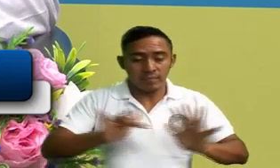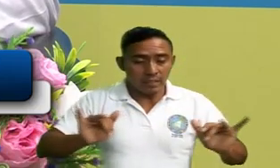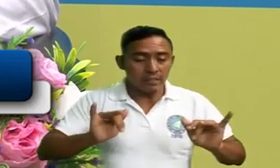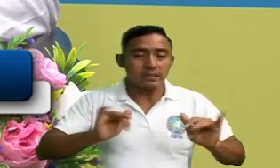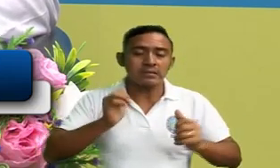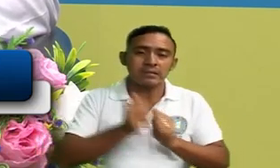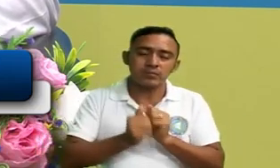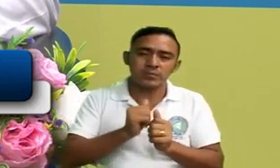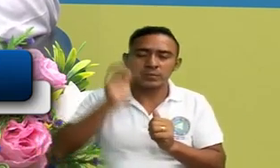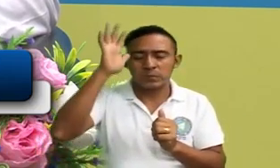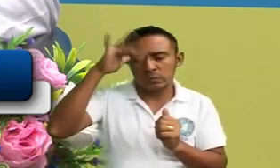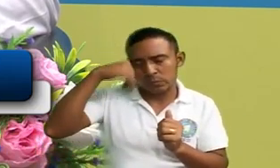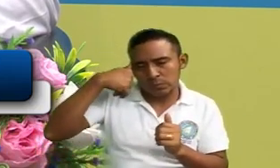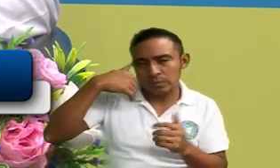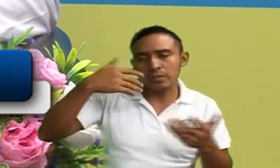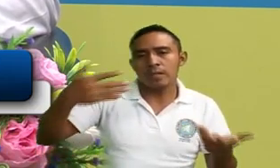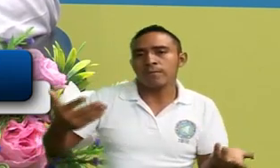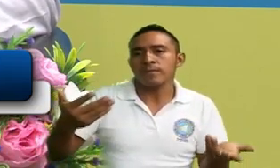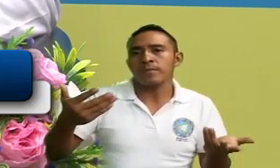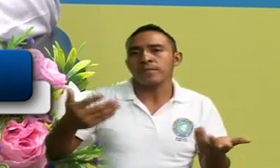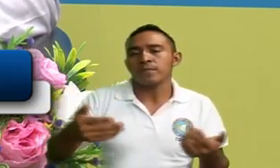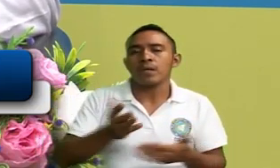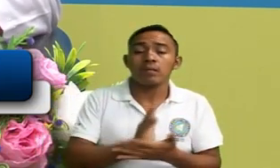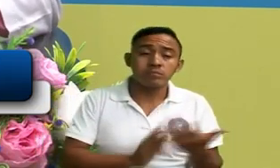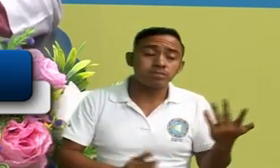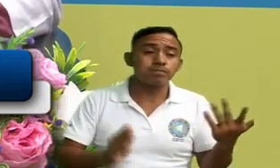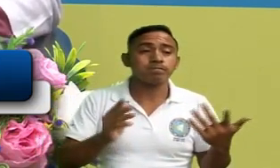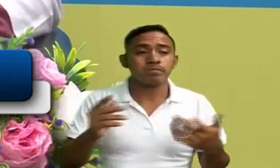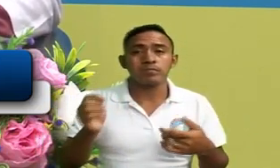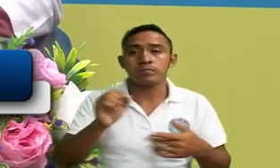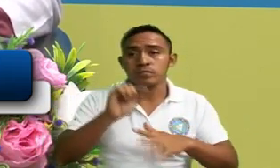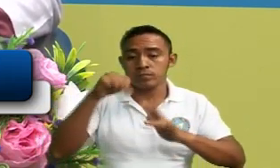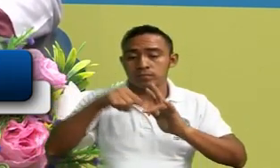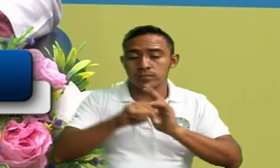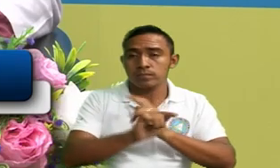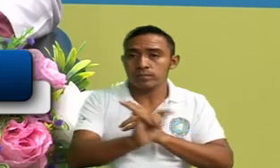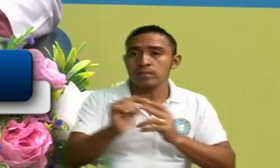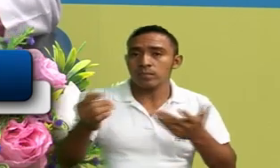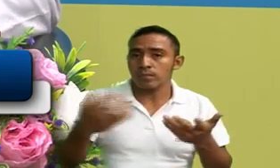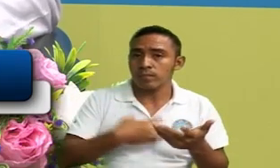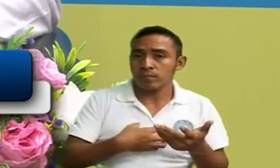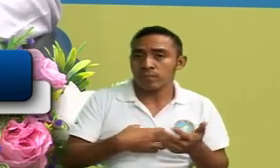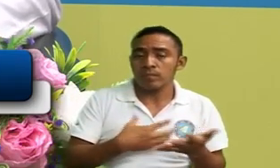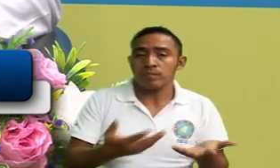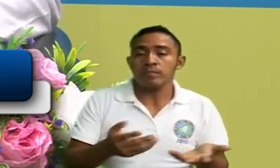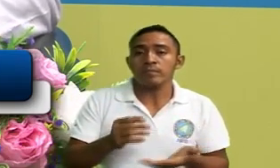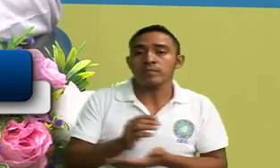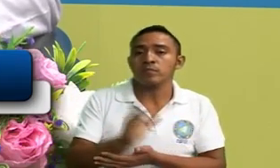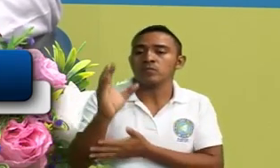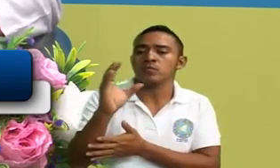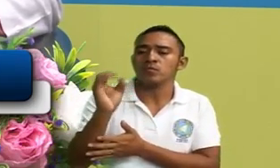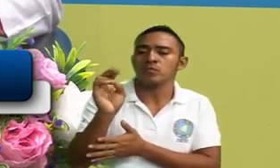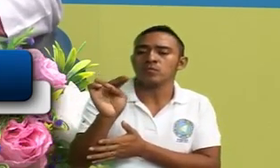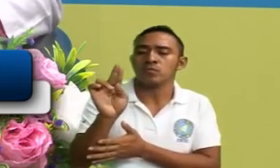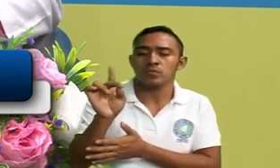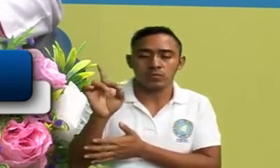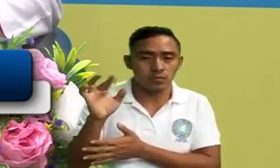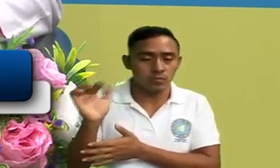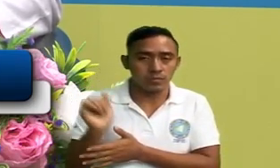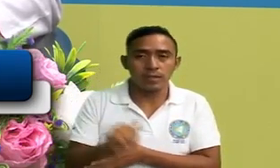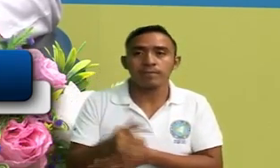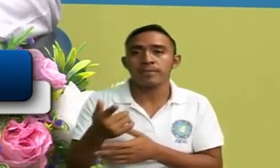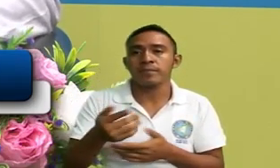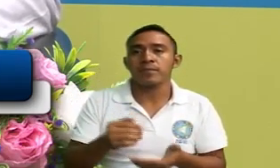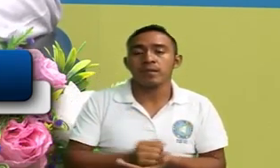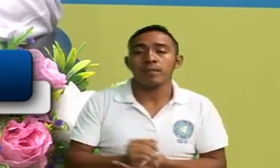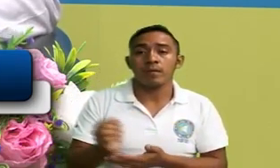le decía, hay síntomas que son psicológicos o conductuales. De hecho, el síndrome premenstrual